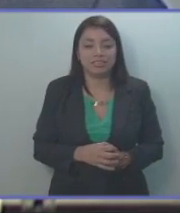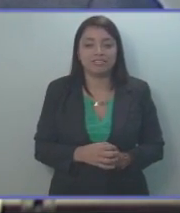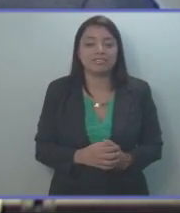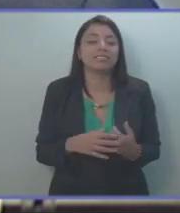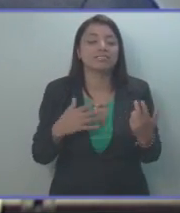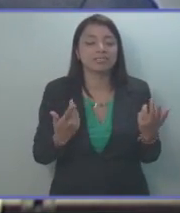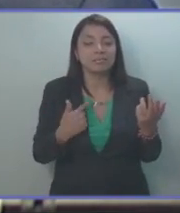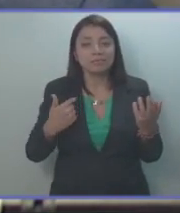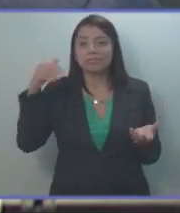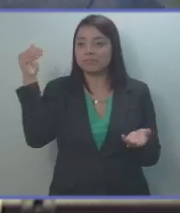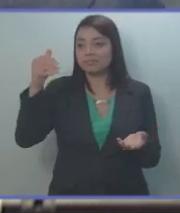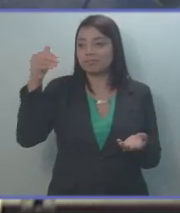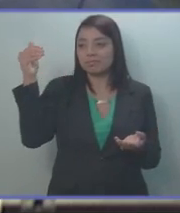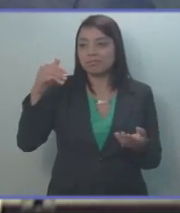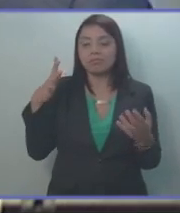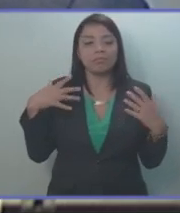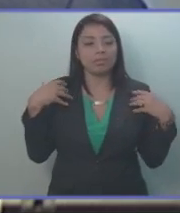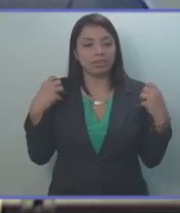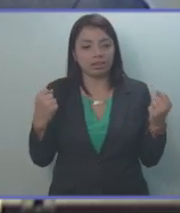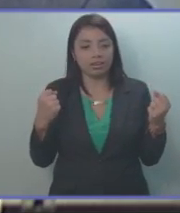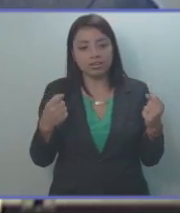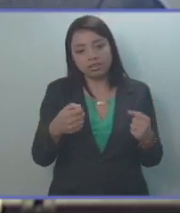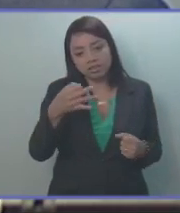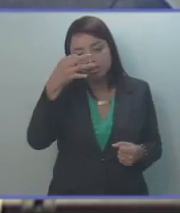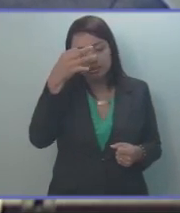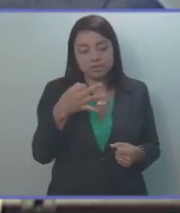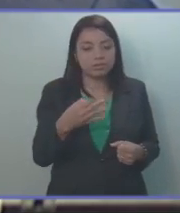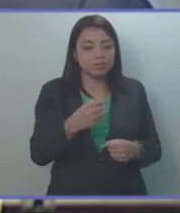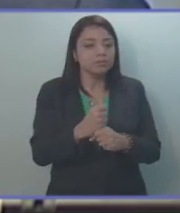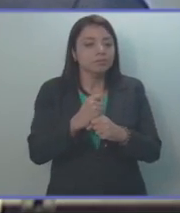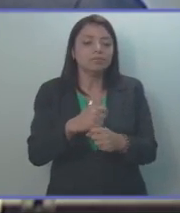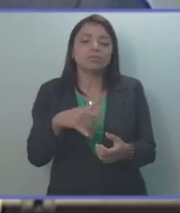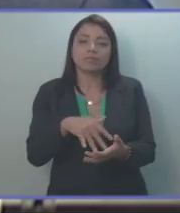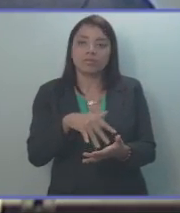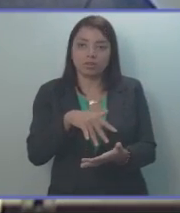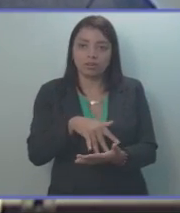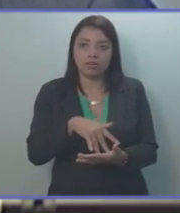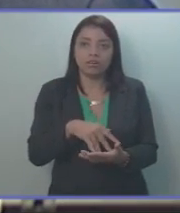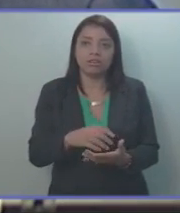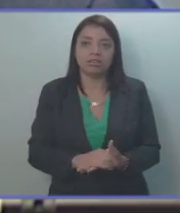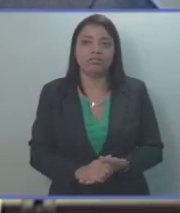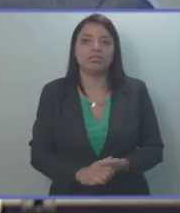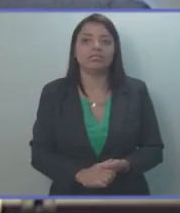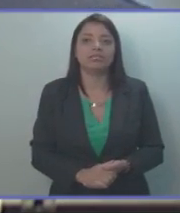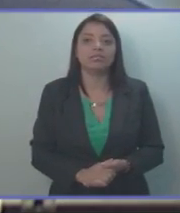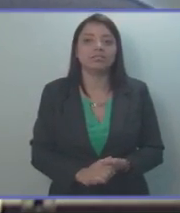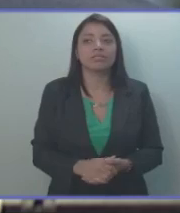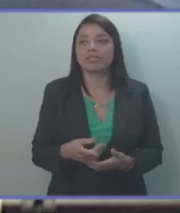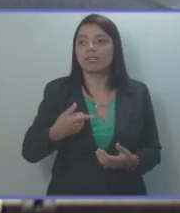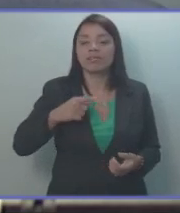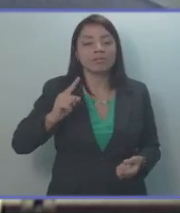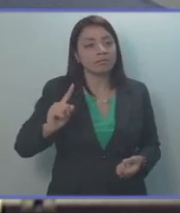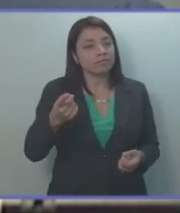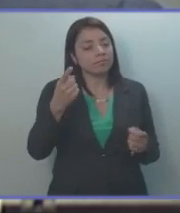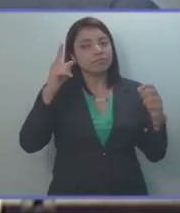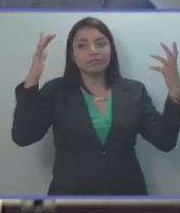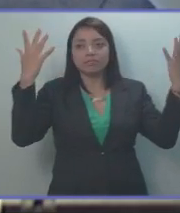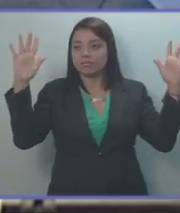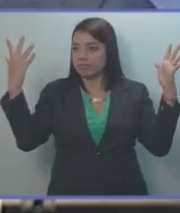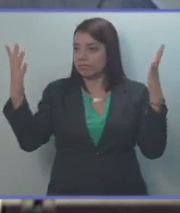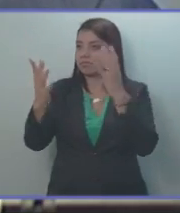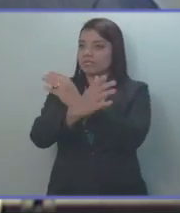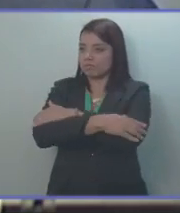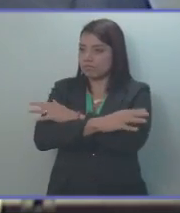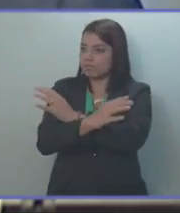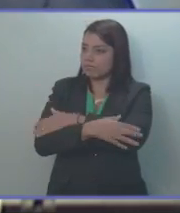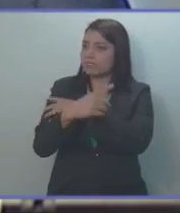la educación, la salud y la seguridad de los ciudadanos. En primer lugar, aplaudir la presencia de